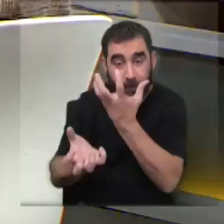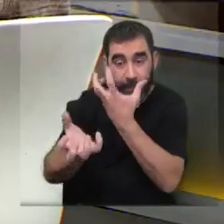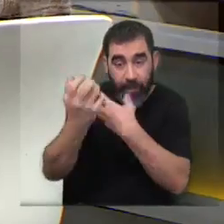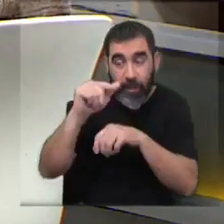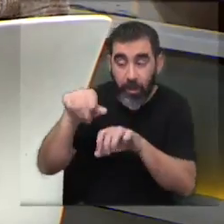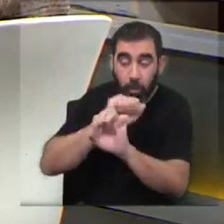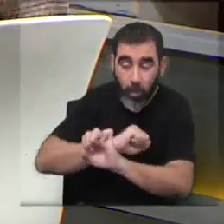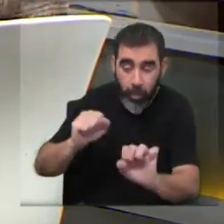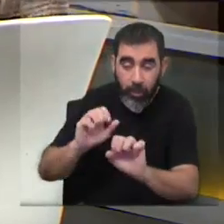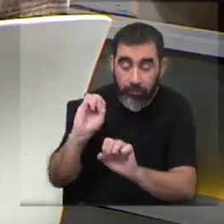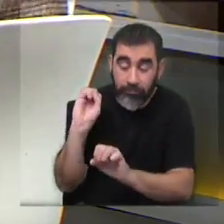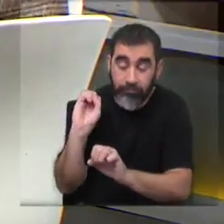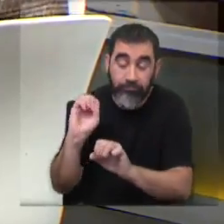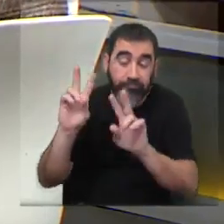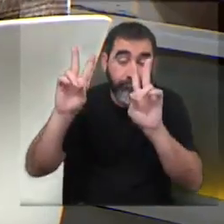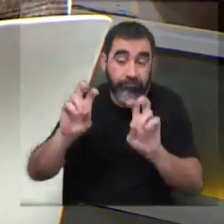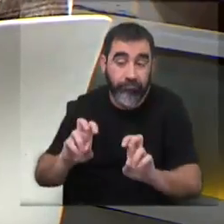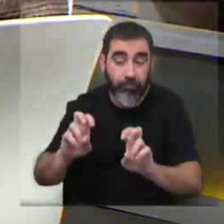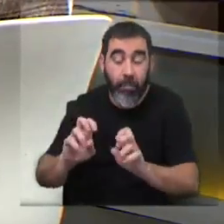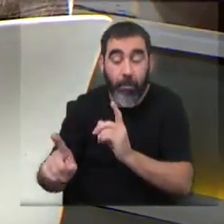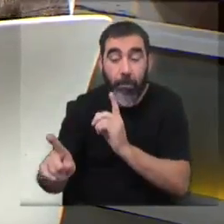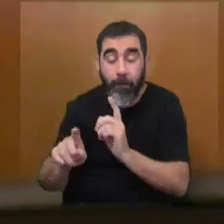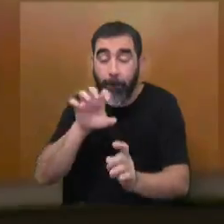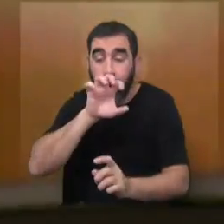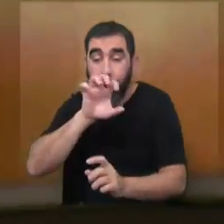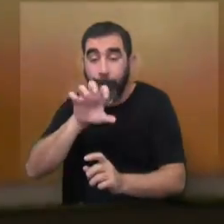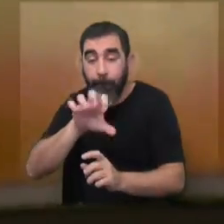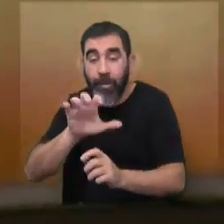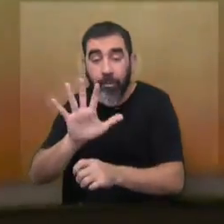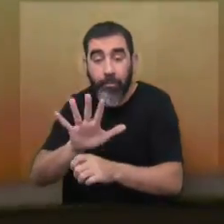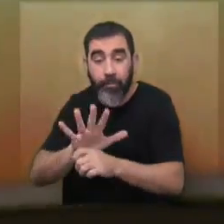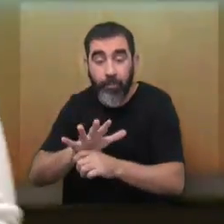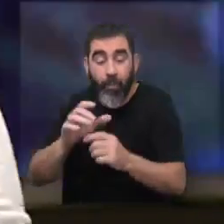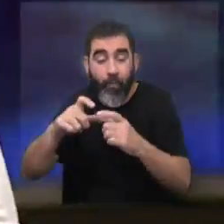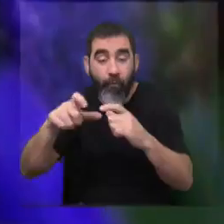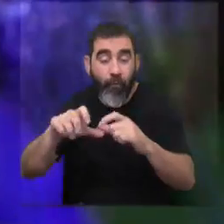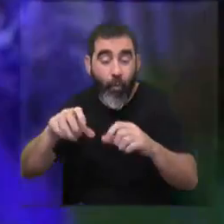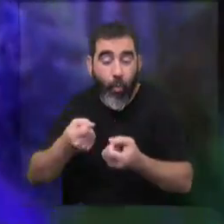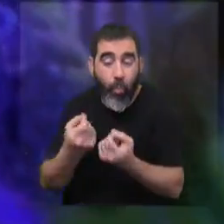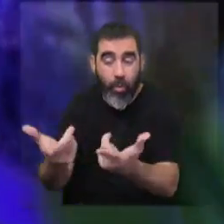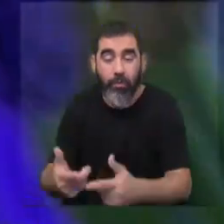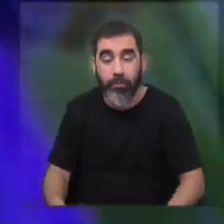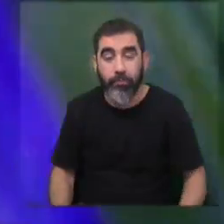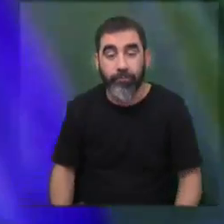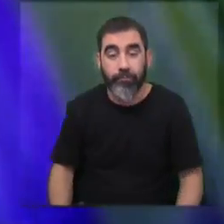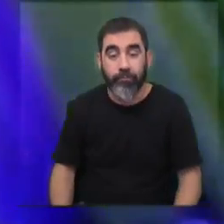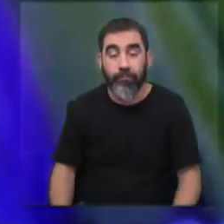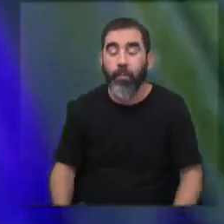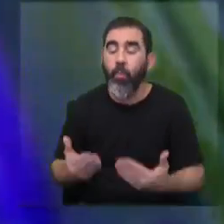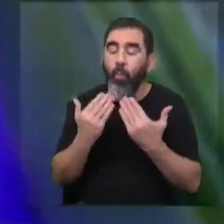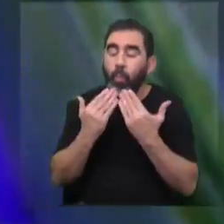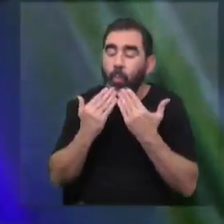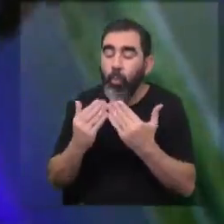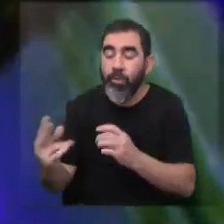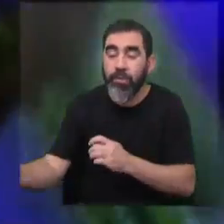podemos hacer llegar a lo que es los pacientes del hospital como una formulación magistral. Perfecto. Catherine Fagundes, muchas gracias por venir